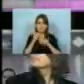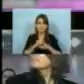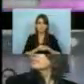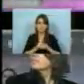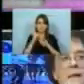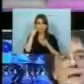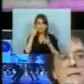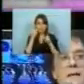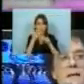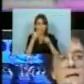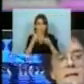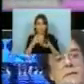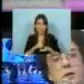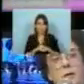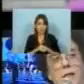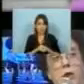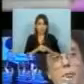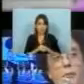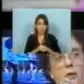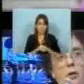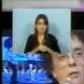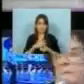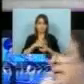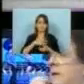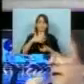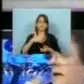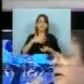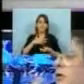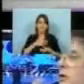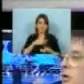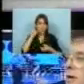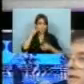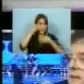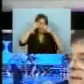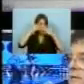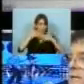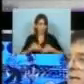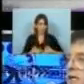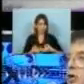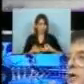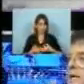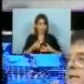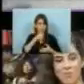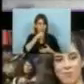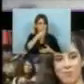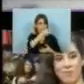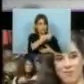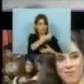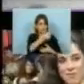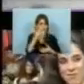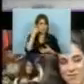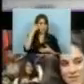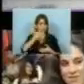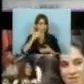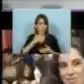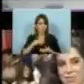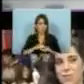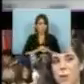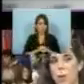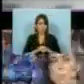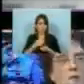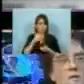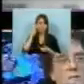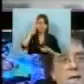cronista. Sí, primero, muy bien el cronista, muy educado, un señorazo realmente. Ay, Gasalla, sos